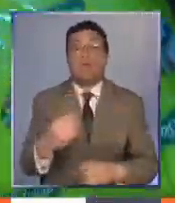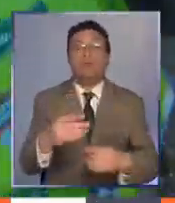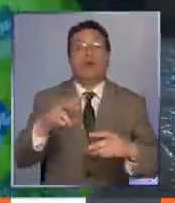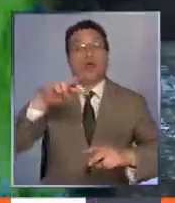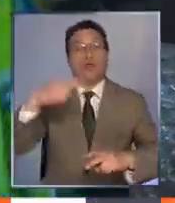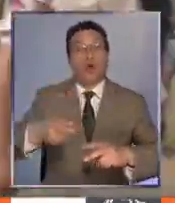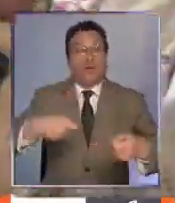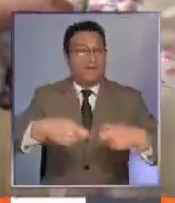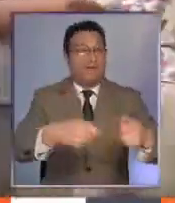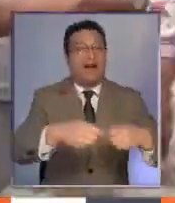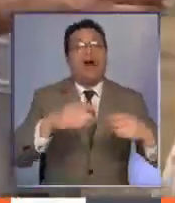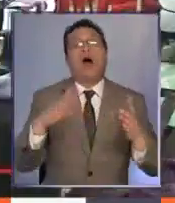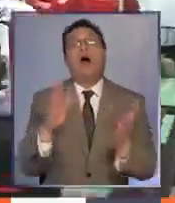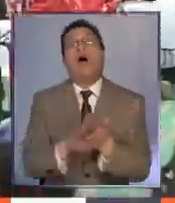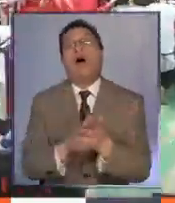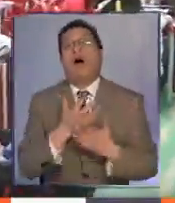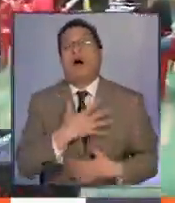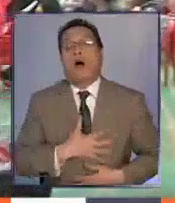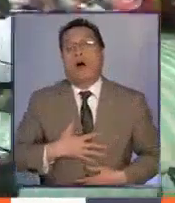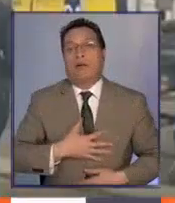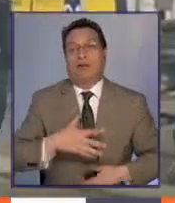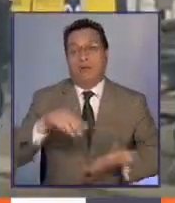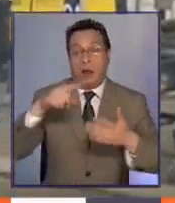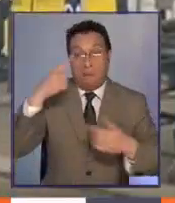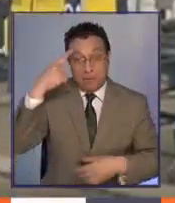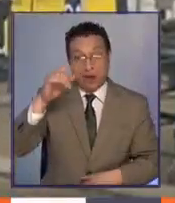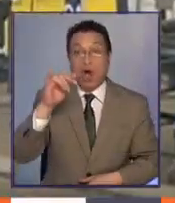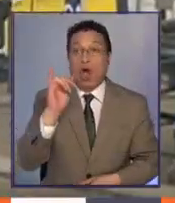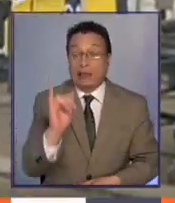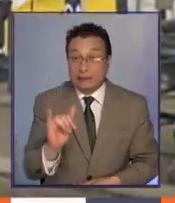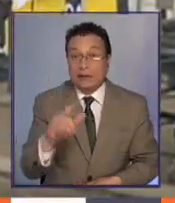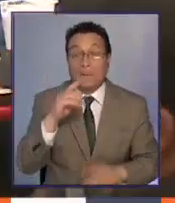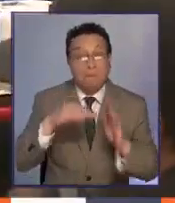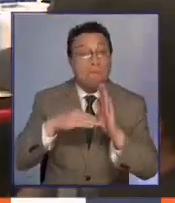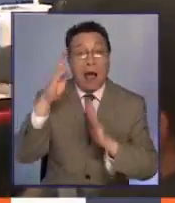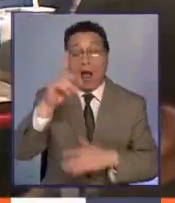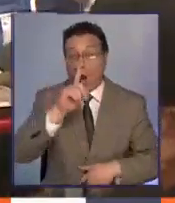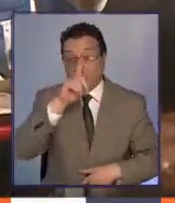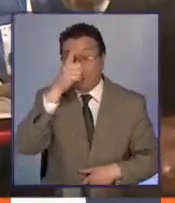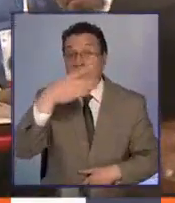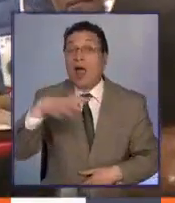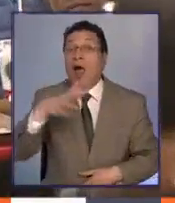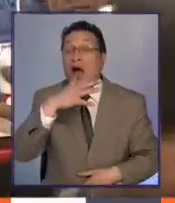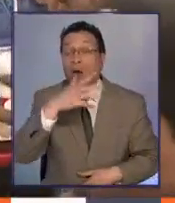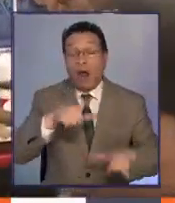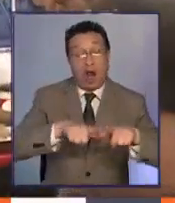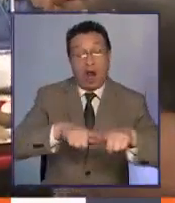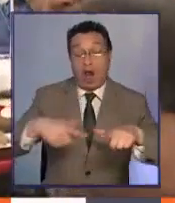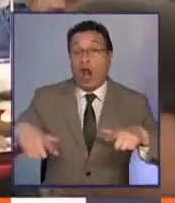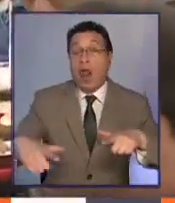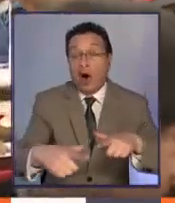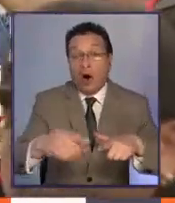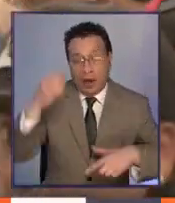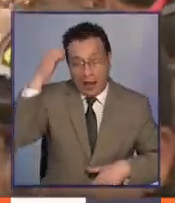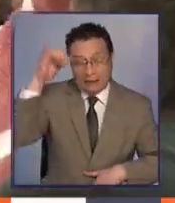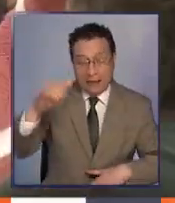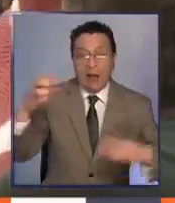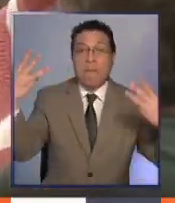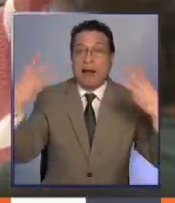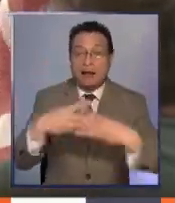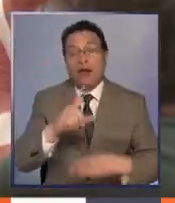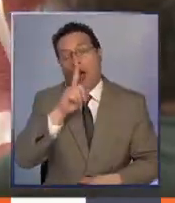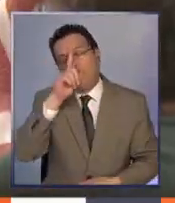sin lluvias en el centro del país, pero sí, donde están más acostumbrados al agua, en los lagos Aysén y Magallanes.